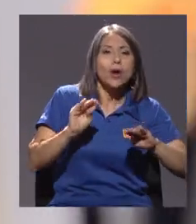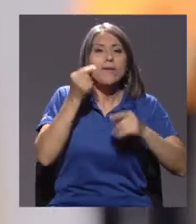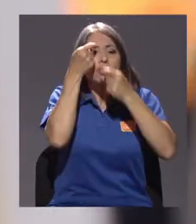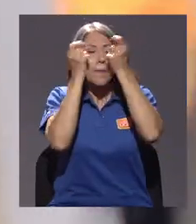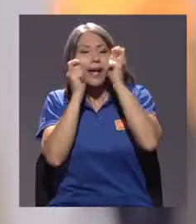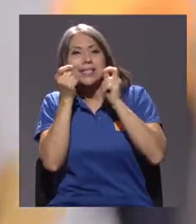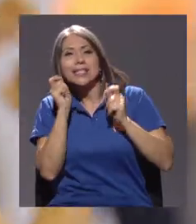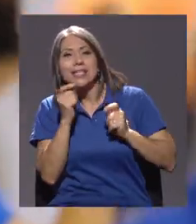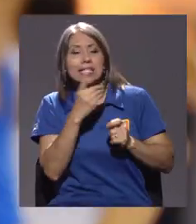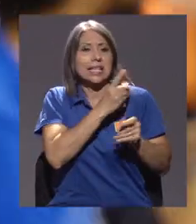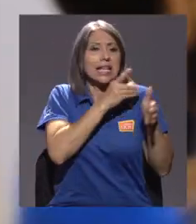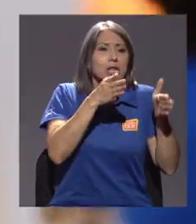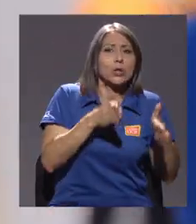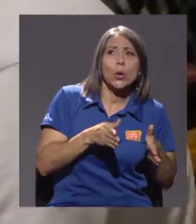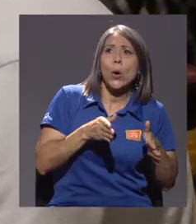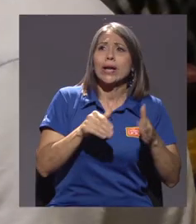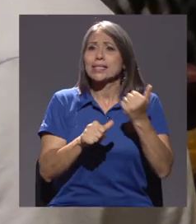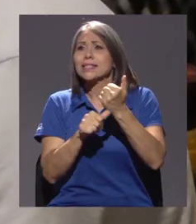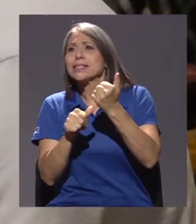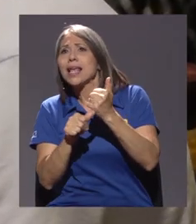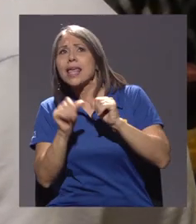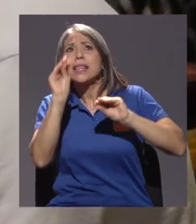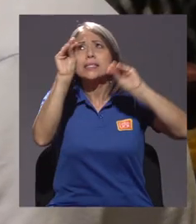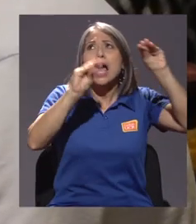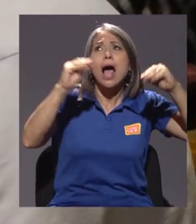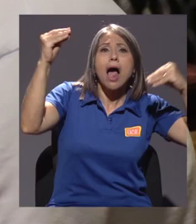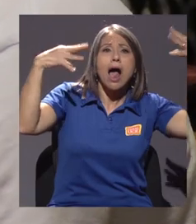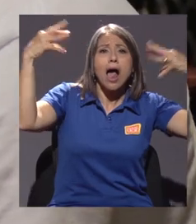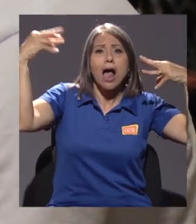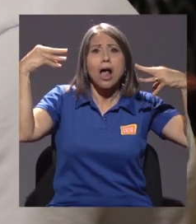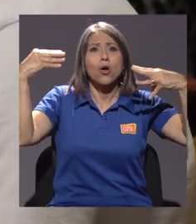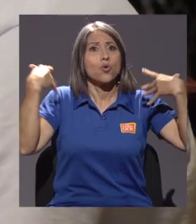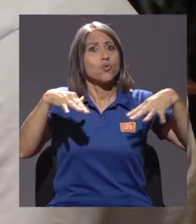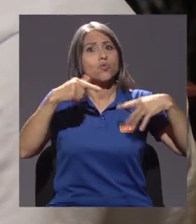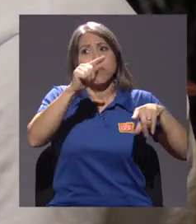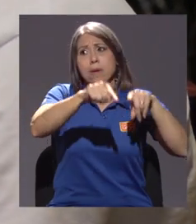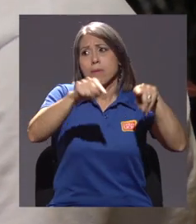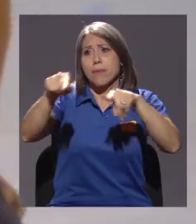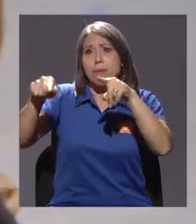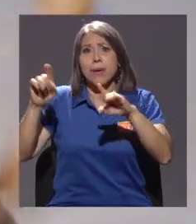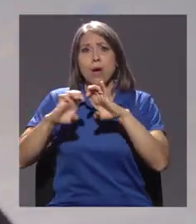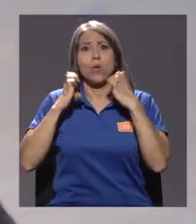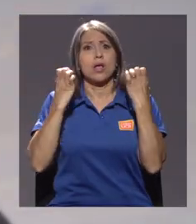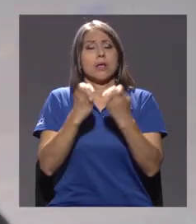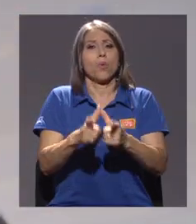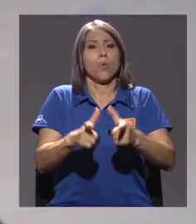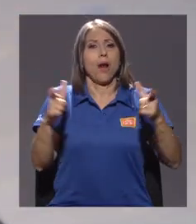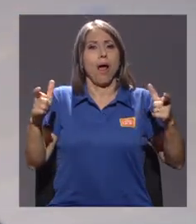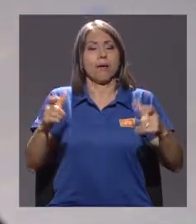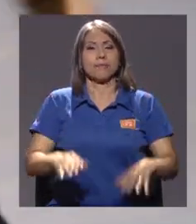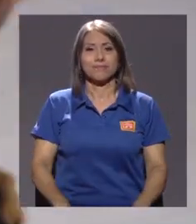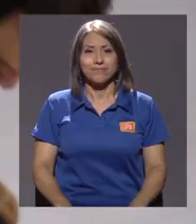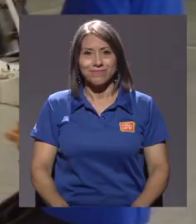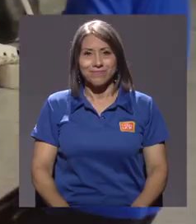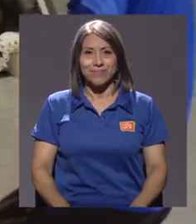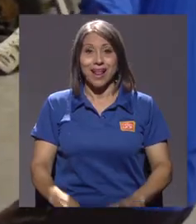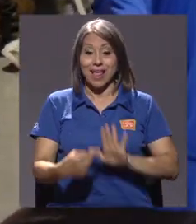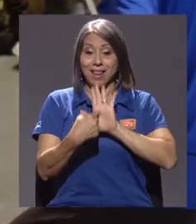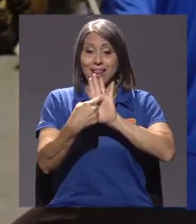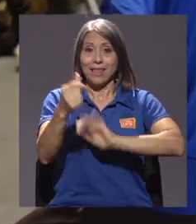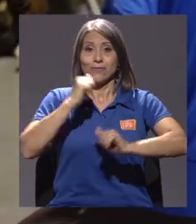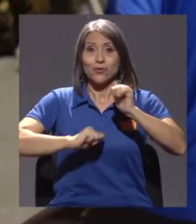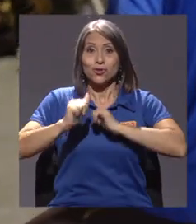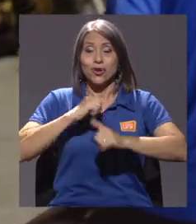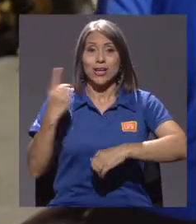directores, asistente de dirección, luminotécnicos. En fin, es un equipo bastante grande que logra este trabajo. Las funciones